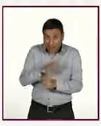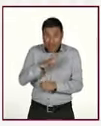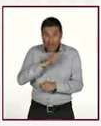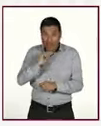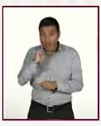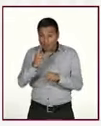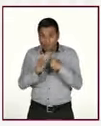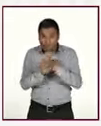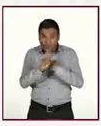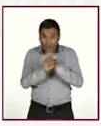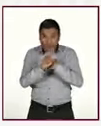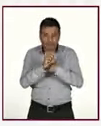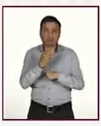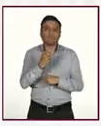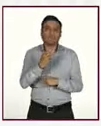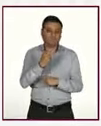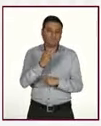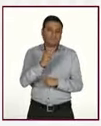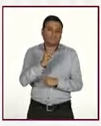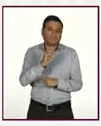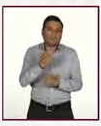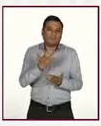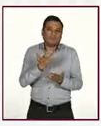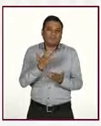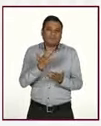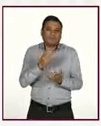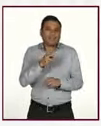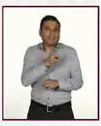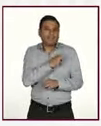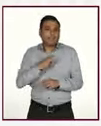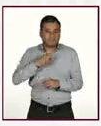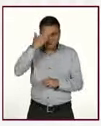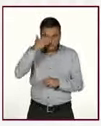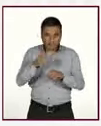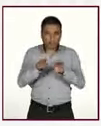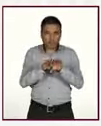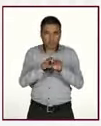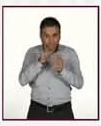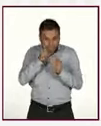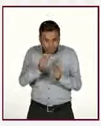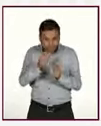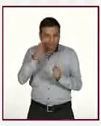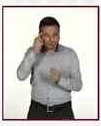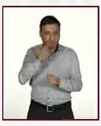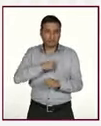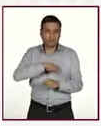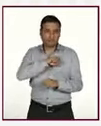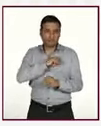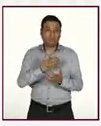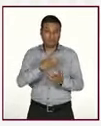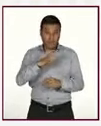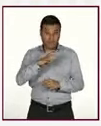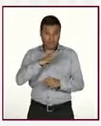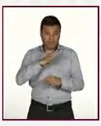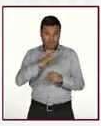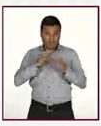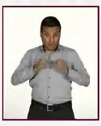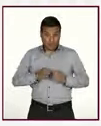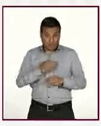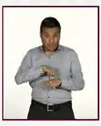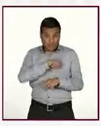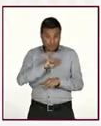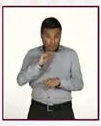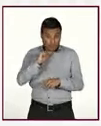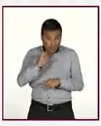pues desde ahí comienza pues el nuevo abordaje a la salud mental, ¿no? Porque ya existe una problemática de salud pues desde